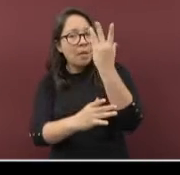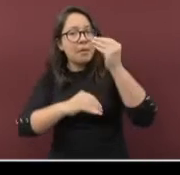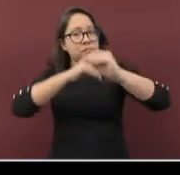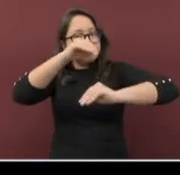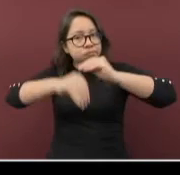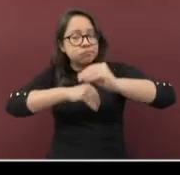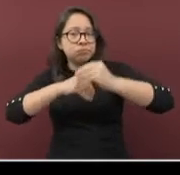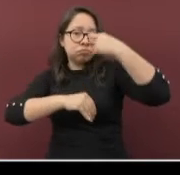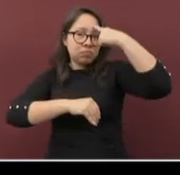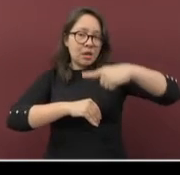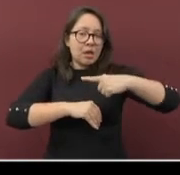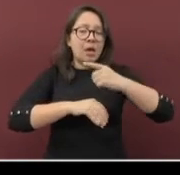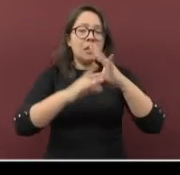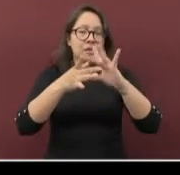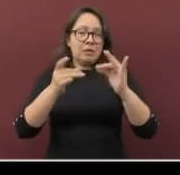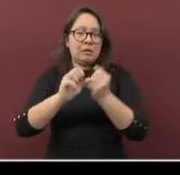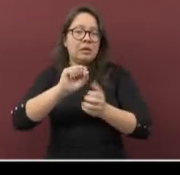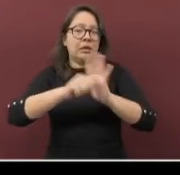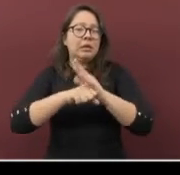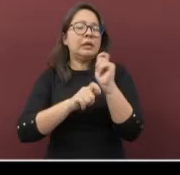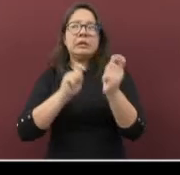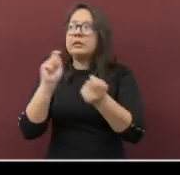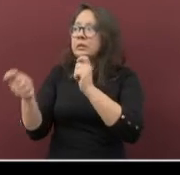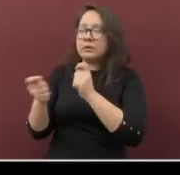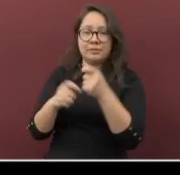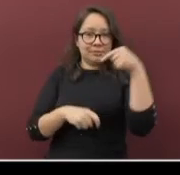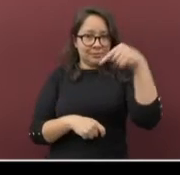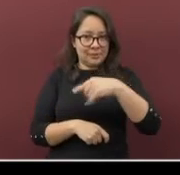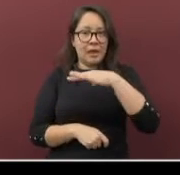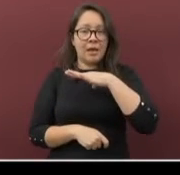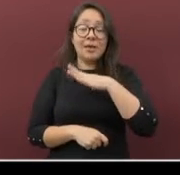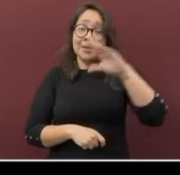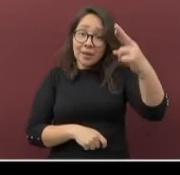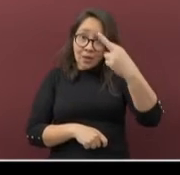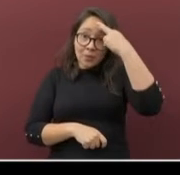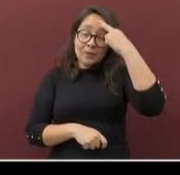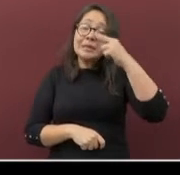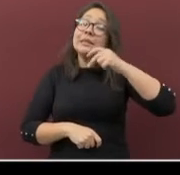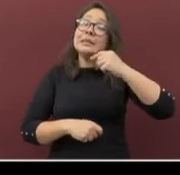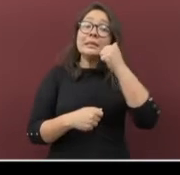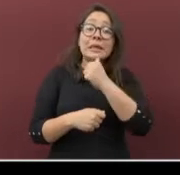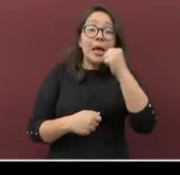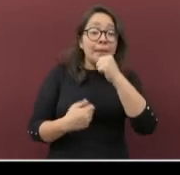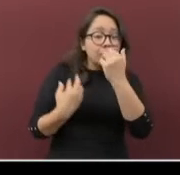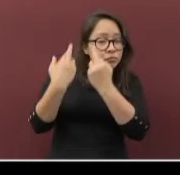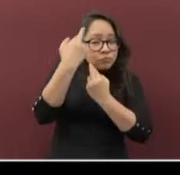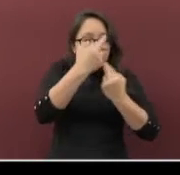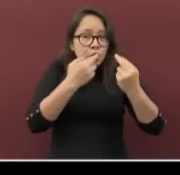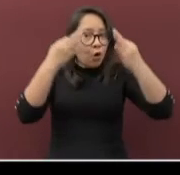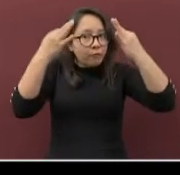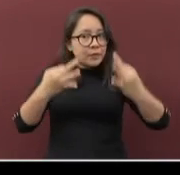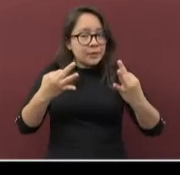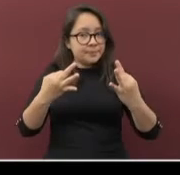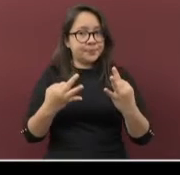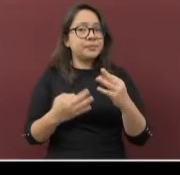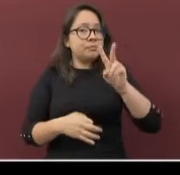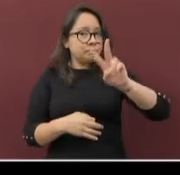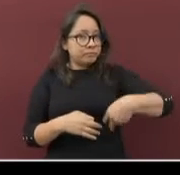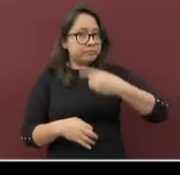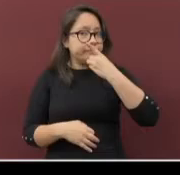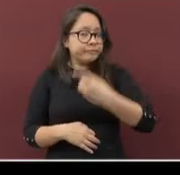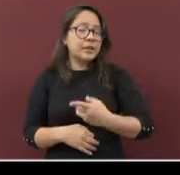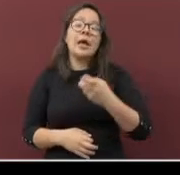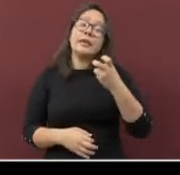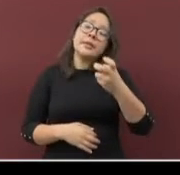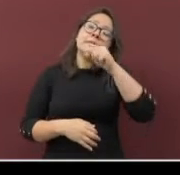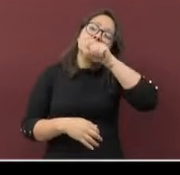del comportamiento de la pandemia acuérdese de visitar siempre fuentes oficiales también está a